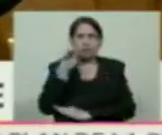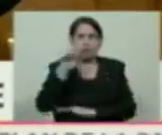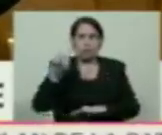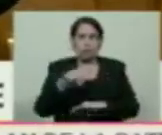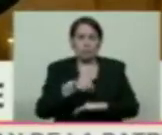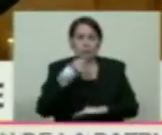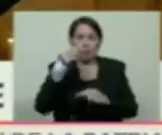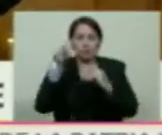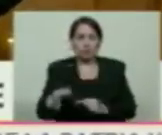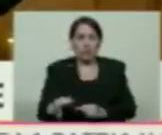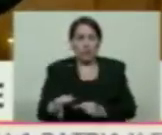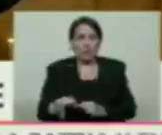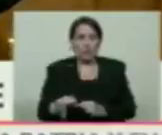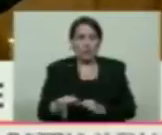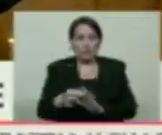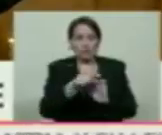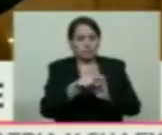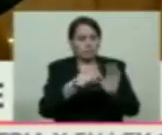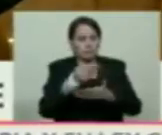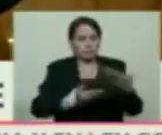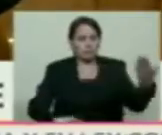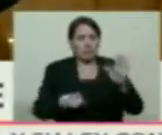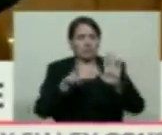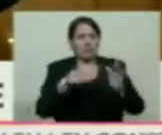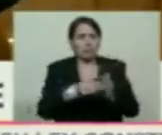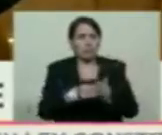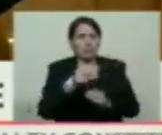Gaceta Oficial de la República Bolivariana de Venezuela número